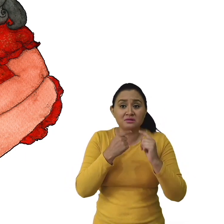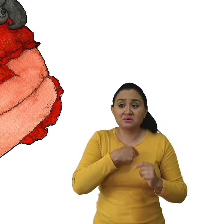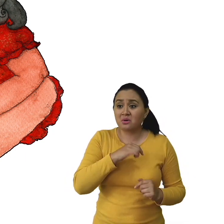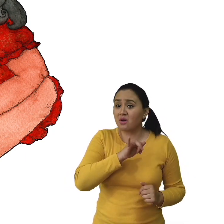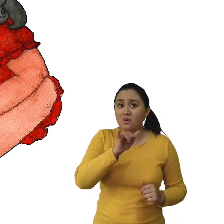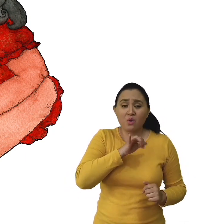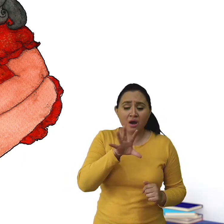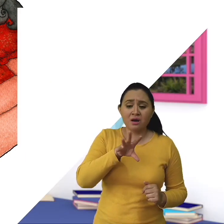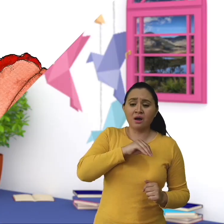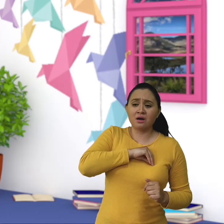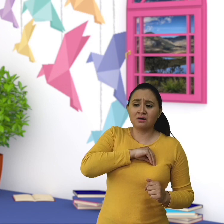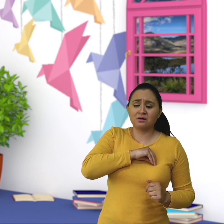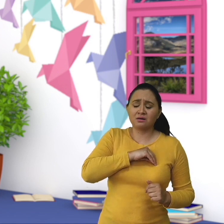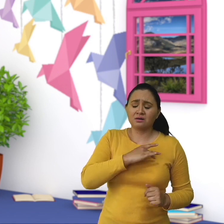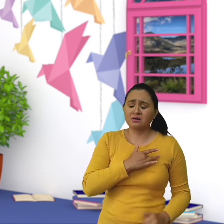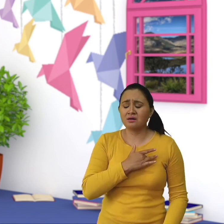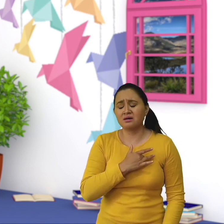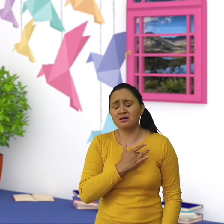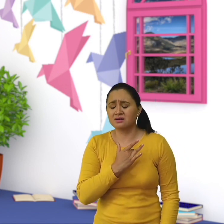ritmo.